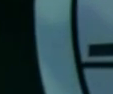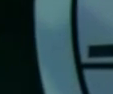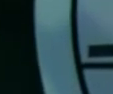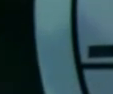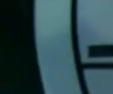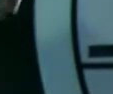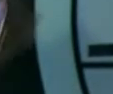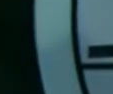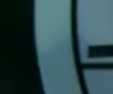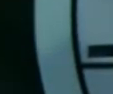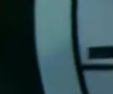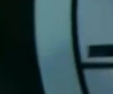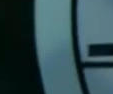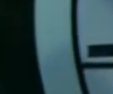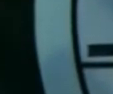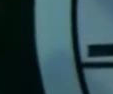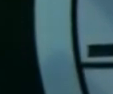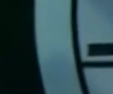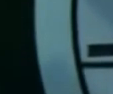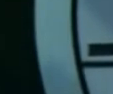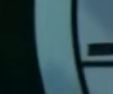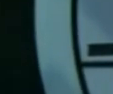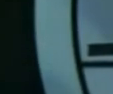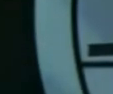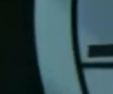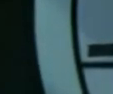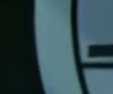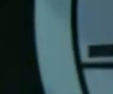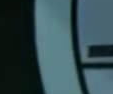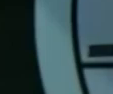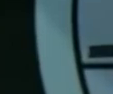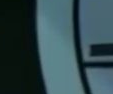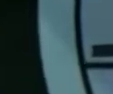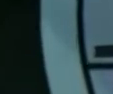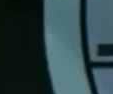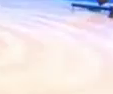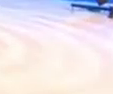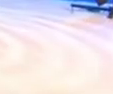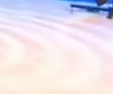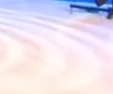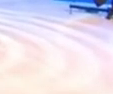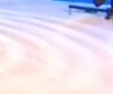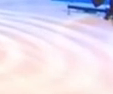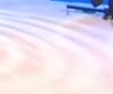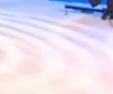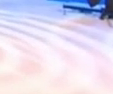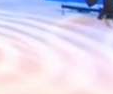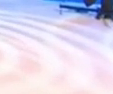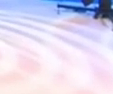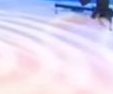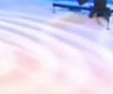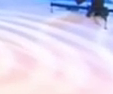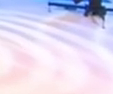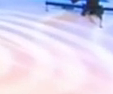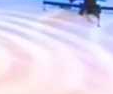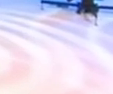Venga, pues ahí están viniendo, ahí, señores, todos y cada uno de los representantes de la pareja, de las parejas de todas las murgas participantes, todas